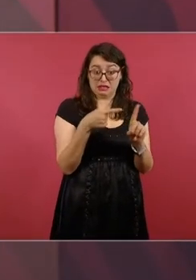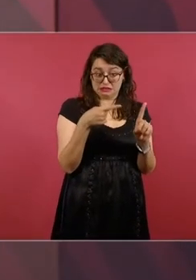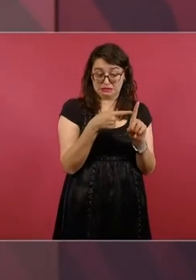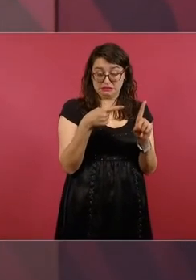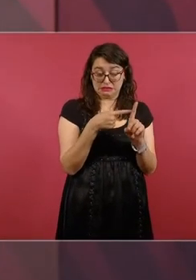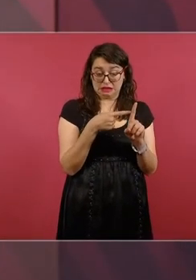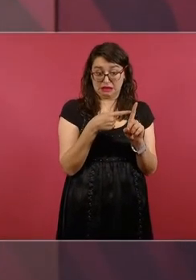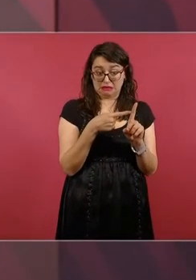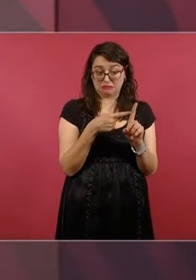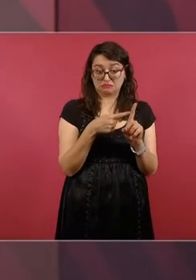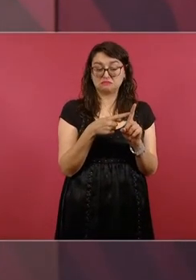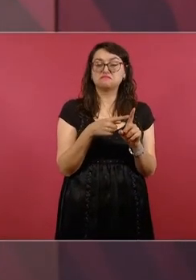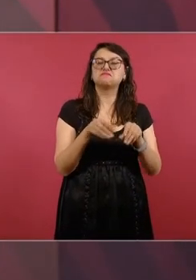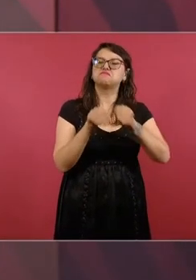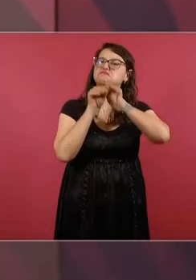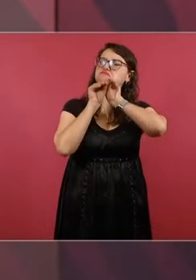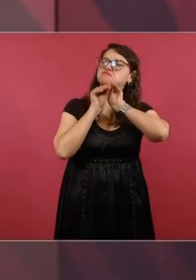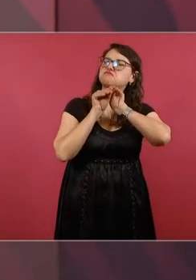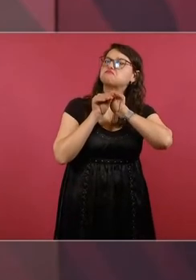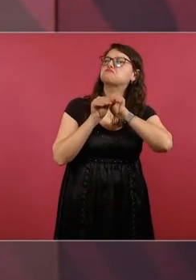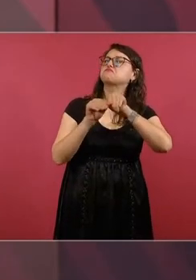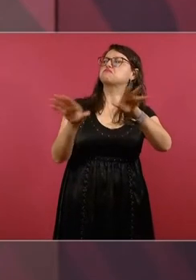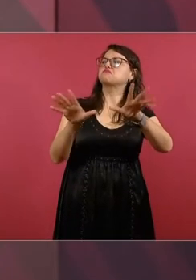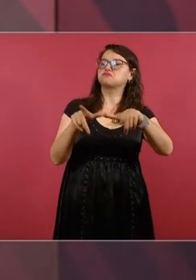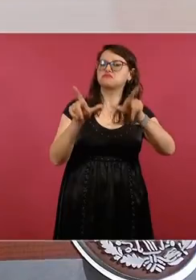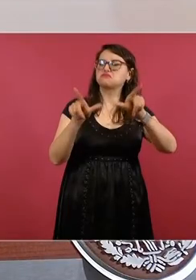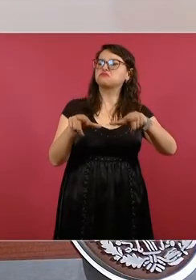digital lo siguiente: